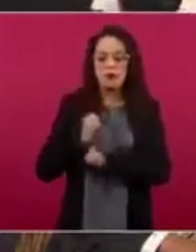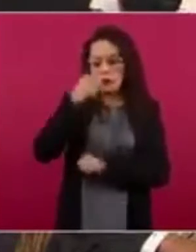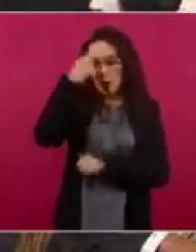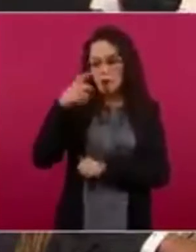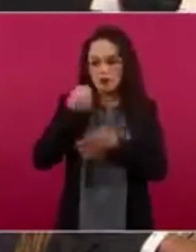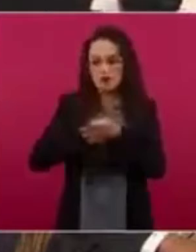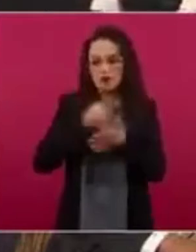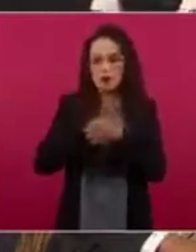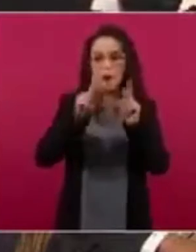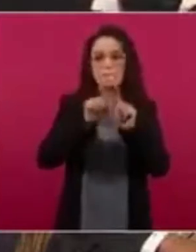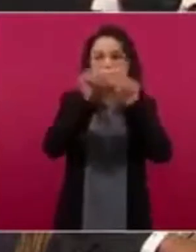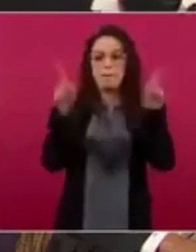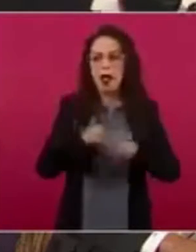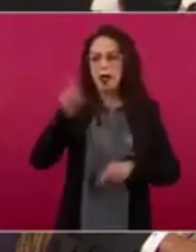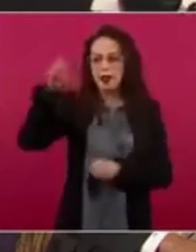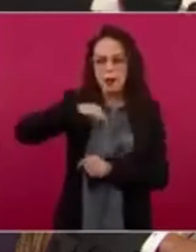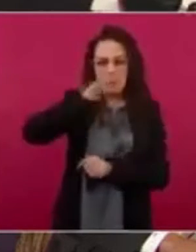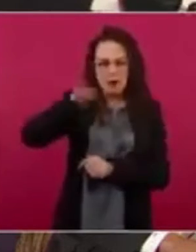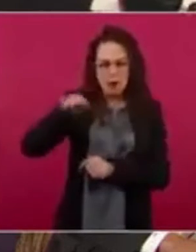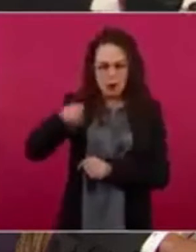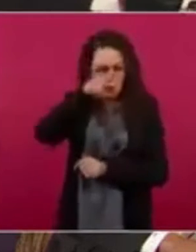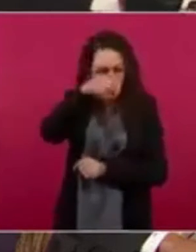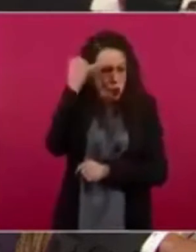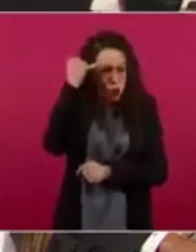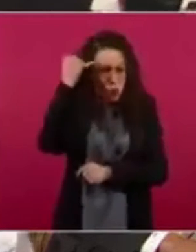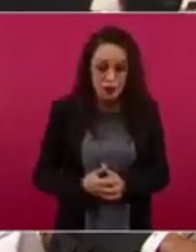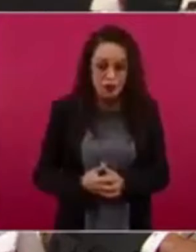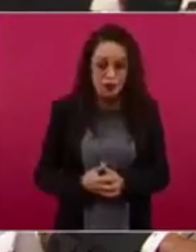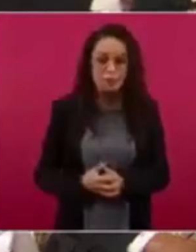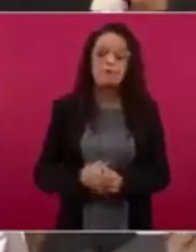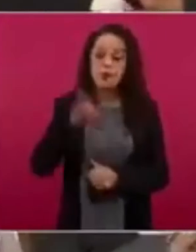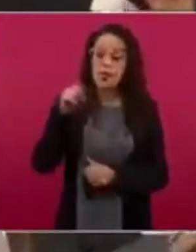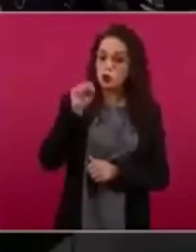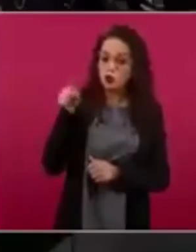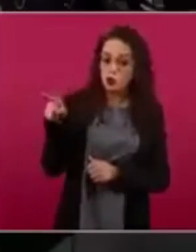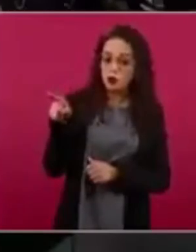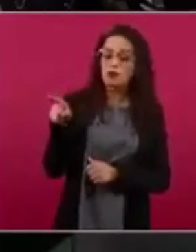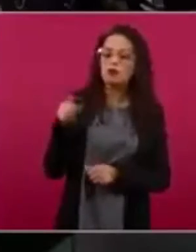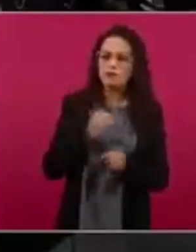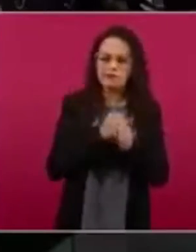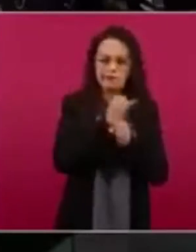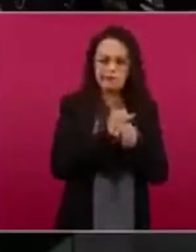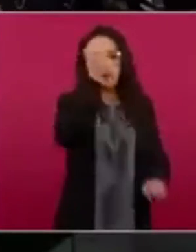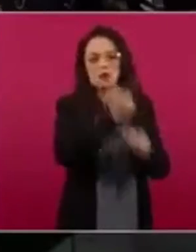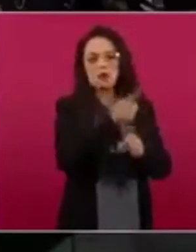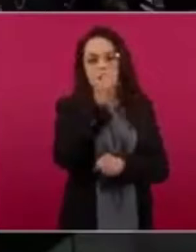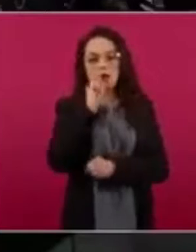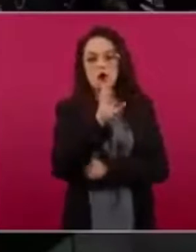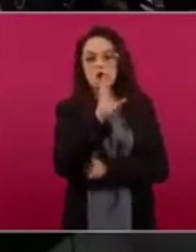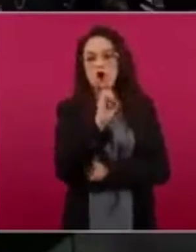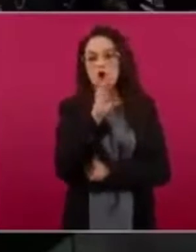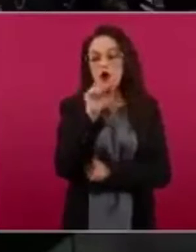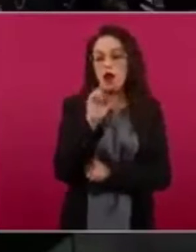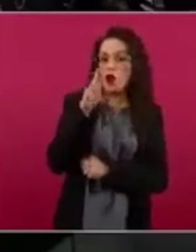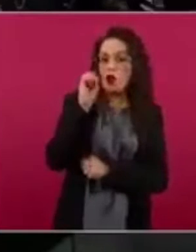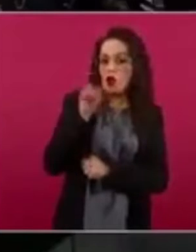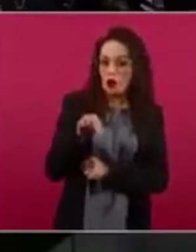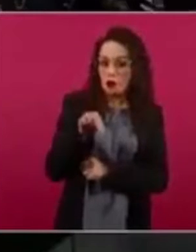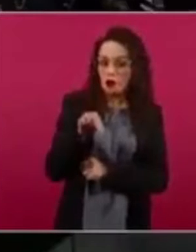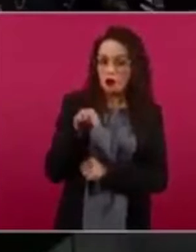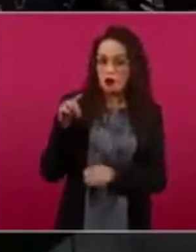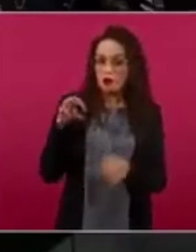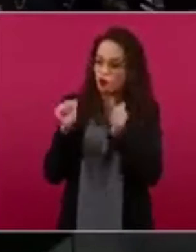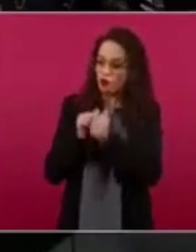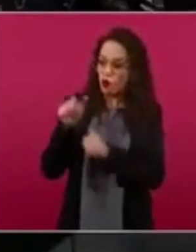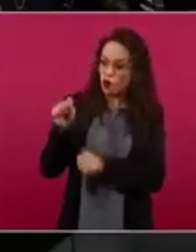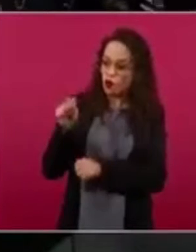Michoacán, imagínese. Y resulta que Jesús Lemus, en esa investigación, pues se da cuenta que Cocoa Calderón, pues era cuando a la Tuta, pues